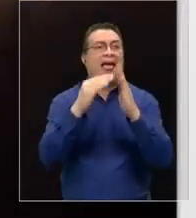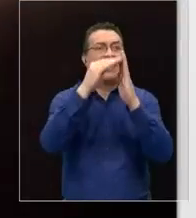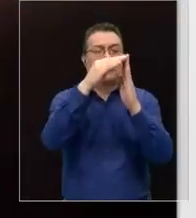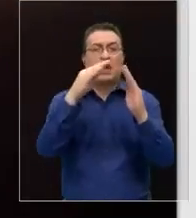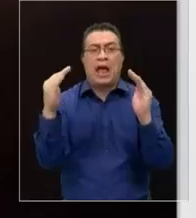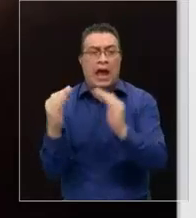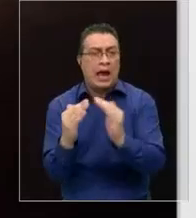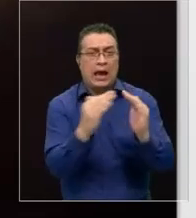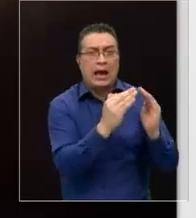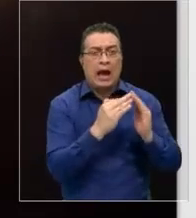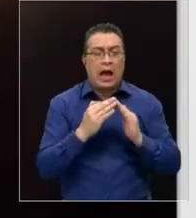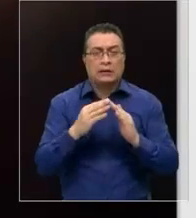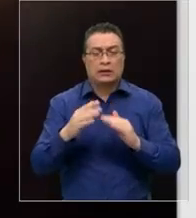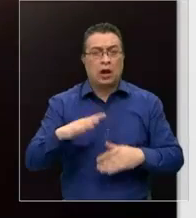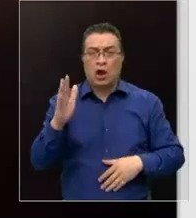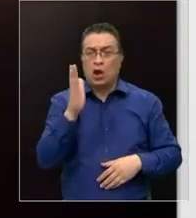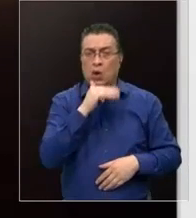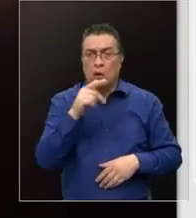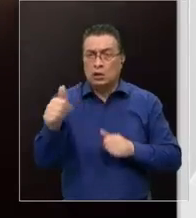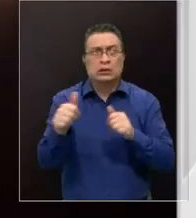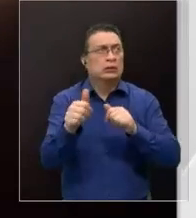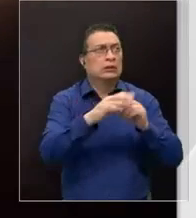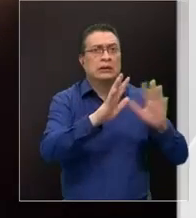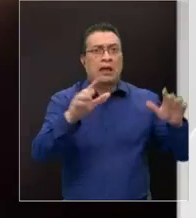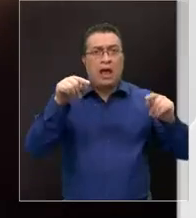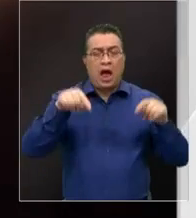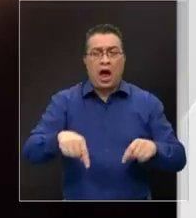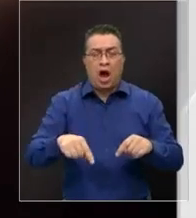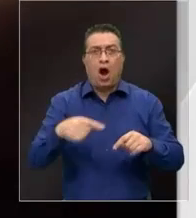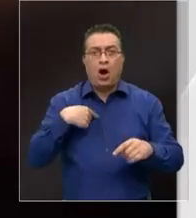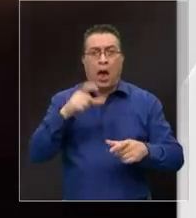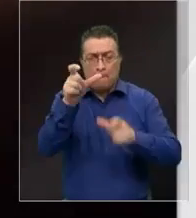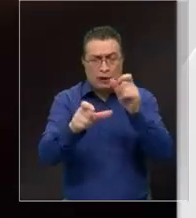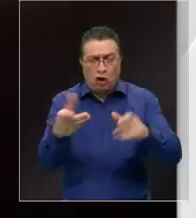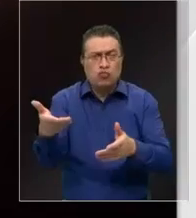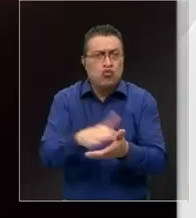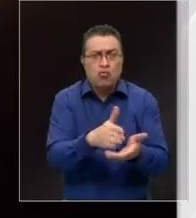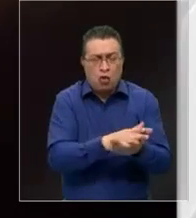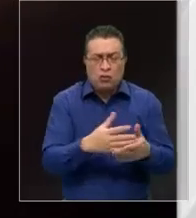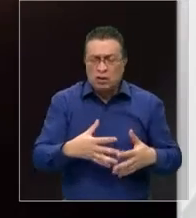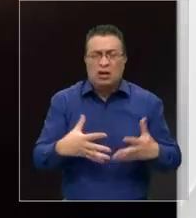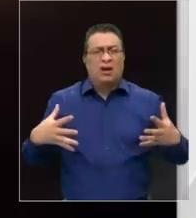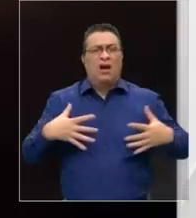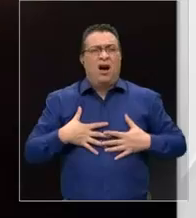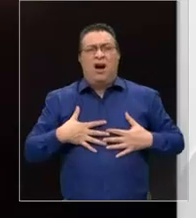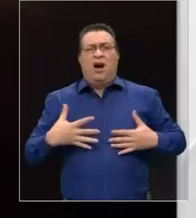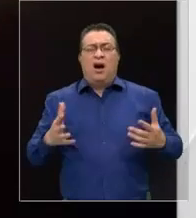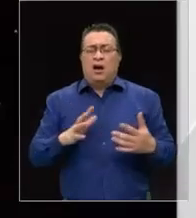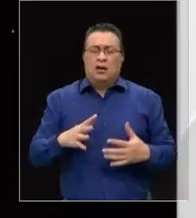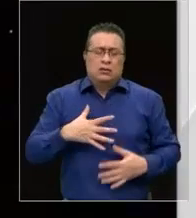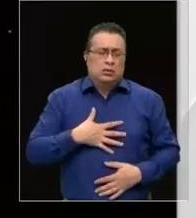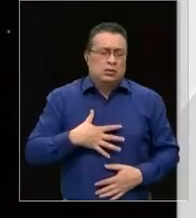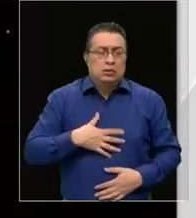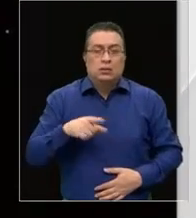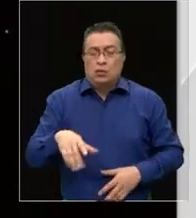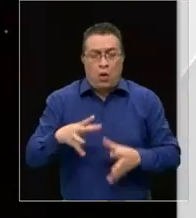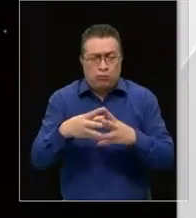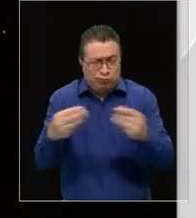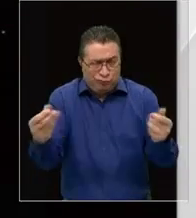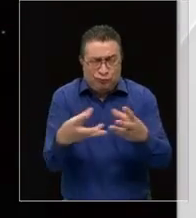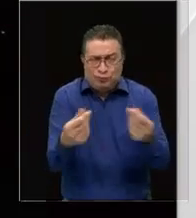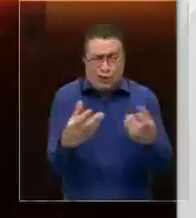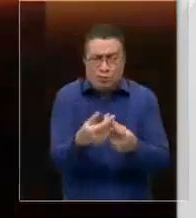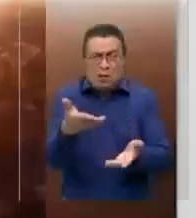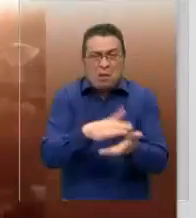edificios, las viviendas donde no hay ninguna infraestructura cerca, ahora le disparan a la gente. O sea, eso es un exterminio